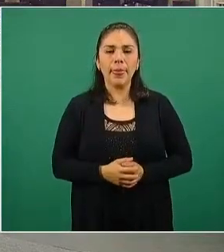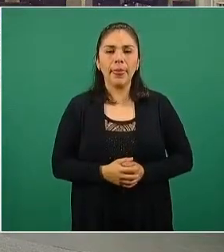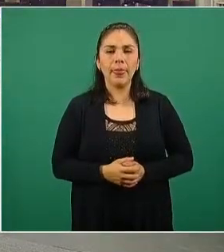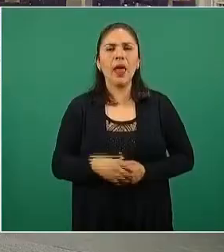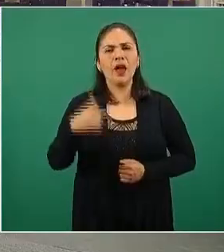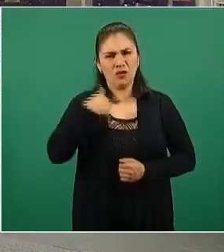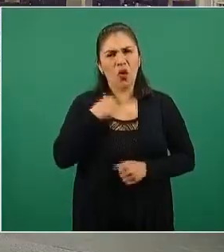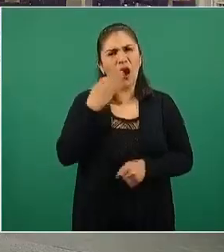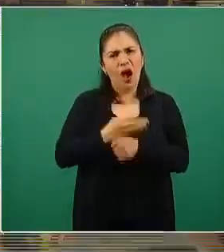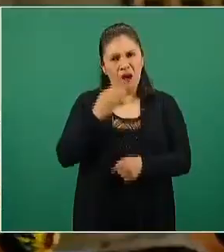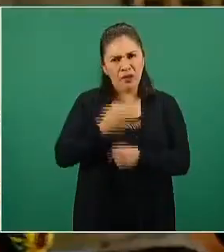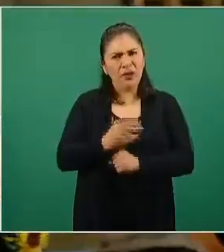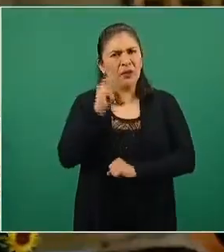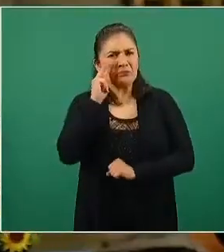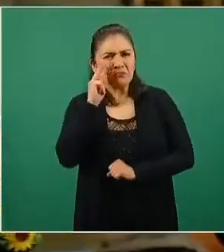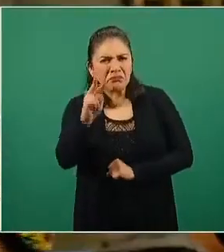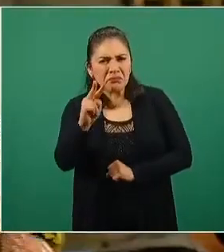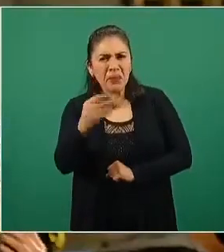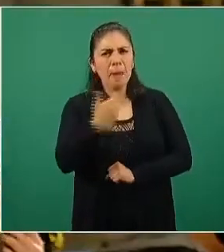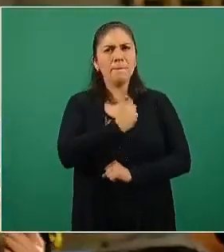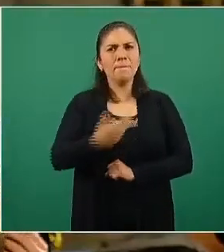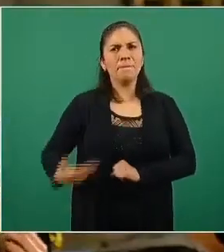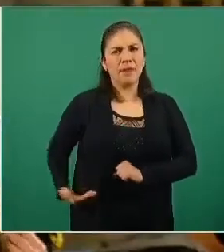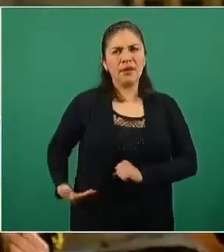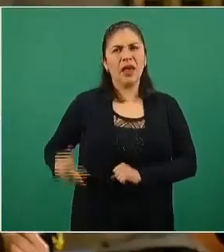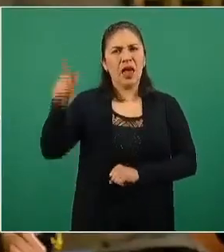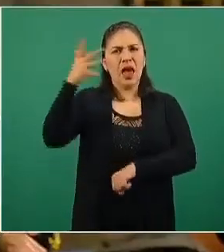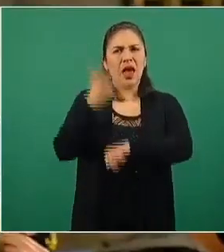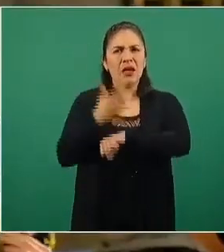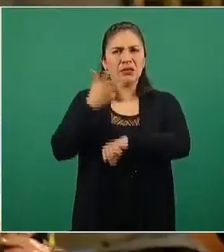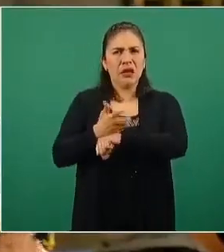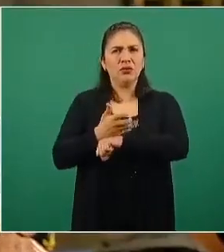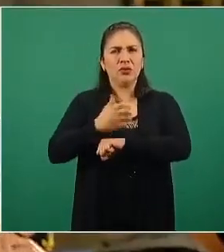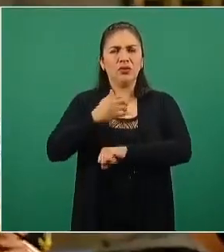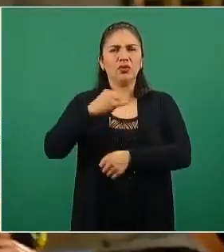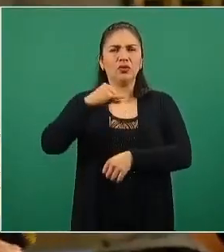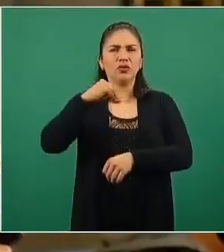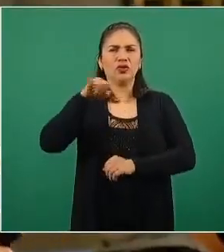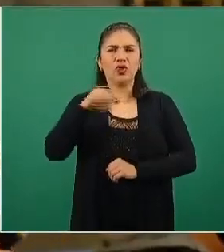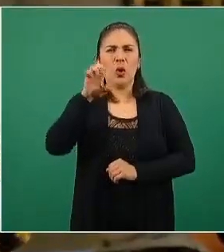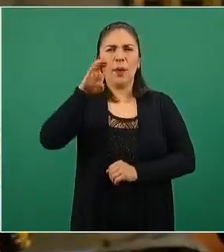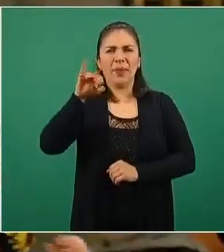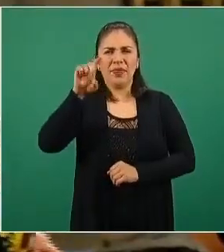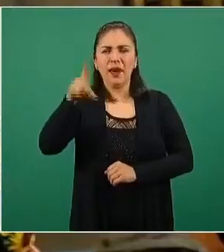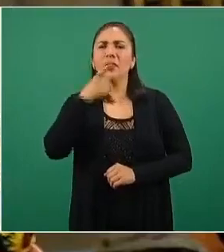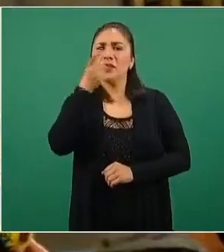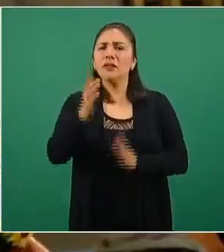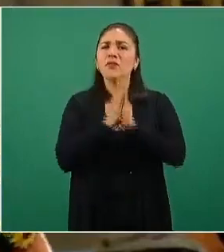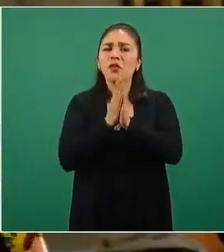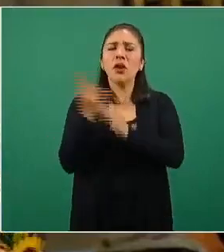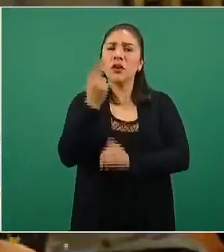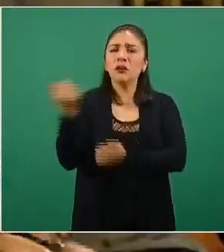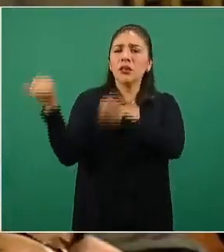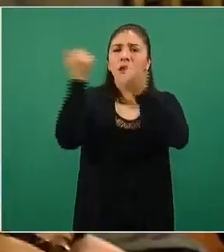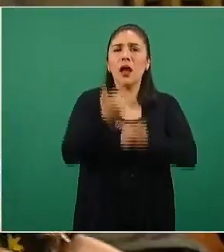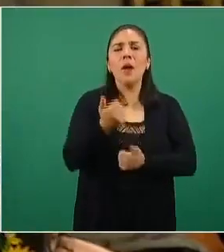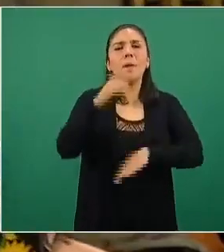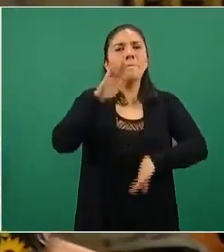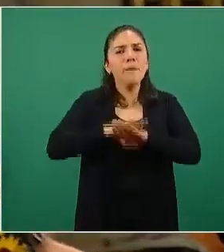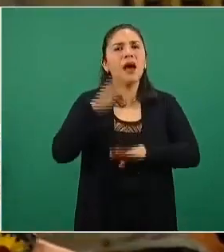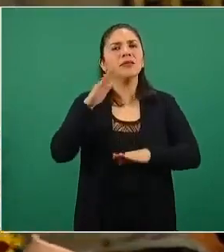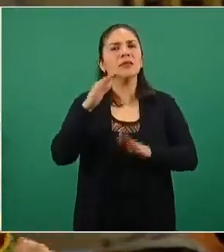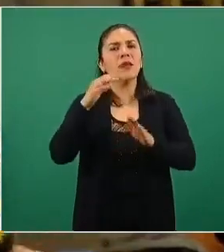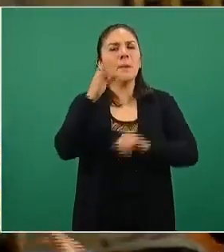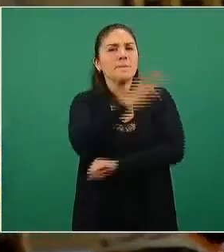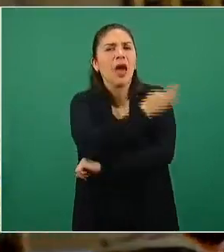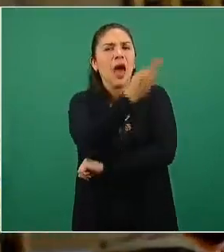Estábamos analizando ahorita que el presidente de Estados Unidos, Joe Biden, pidió 200 millones de vacunas más, Pfizer